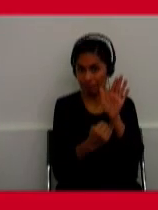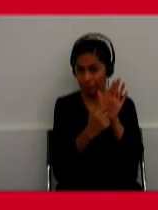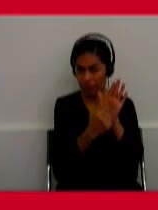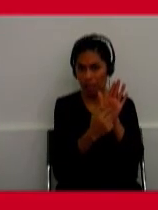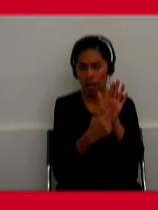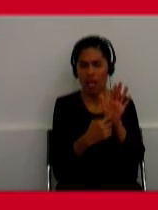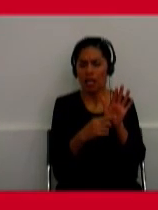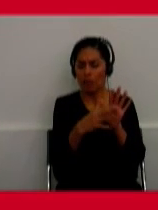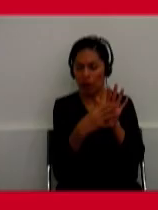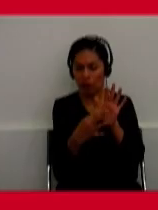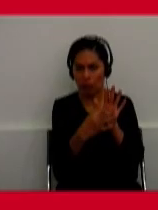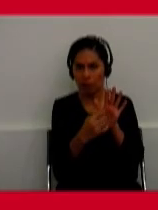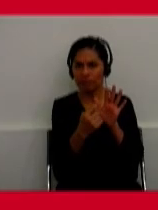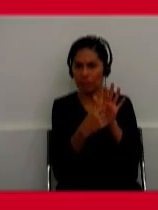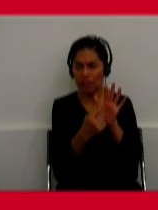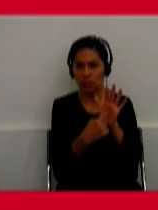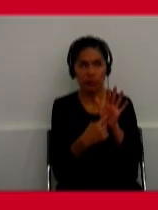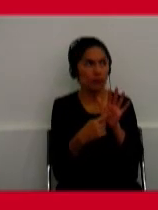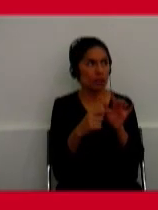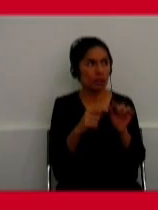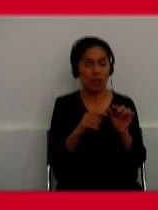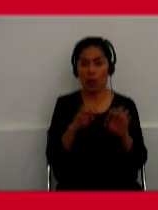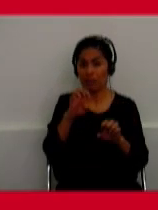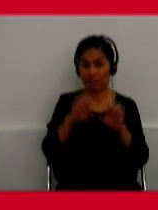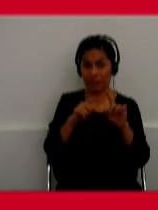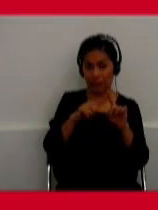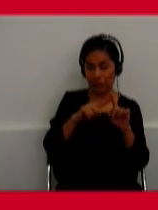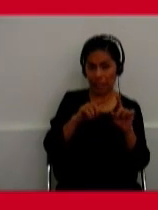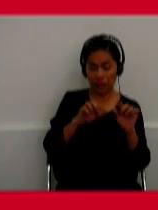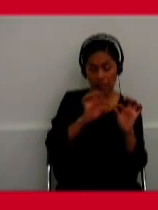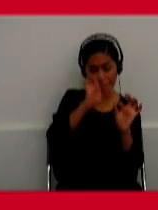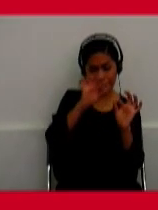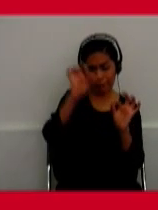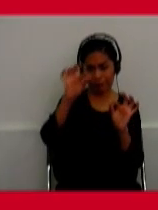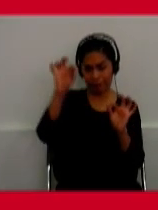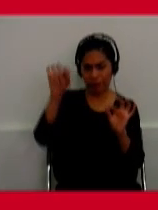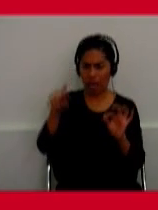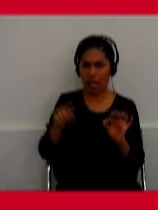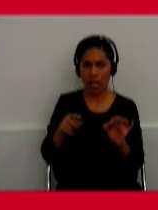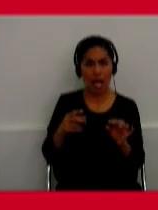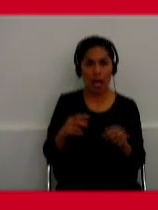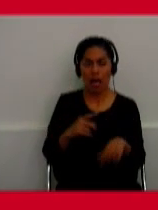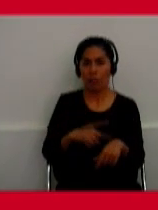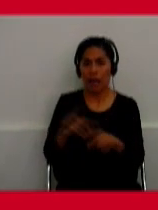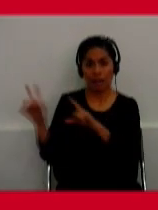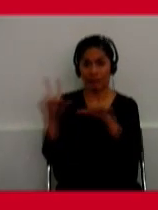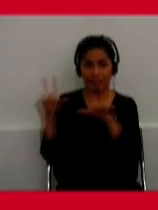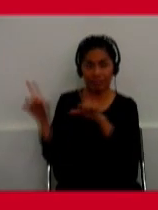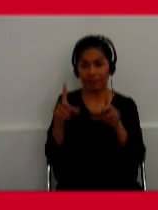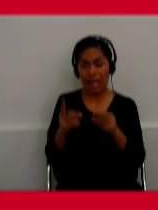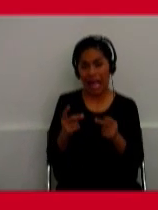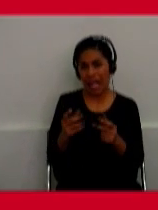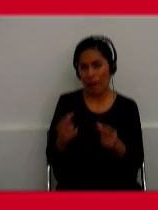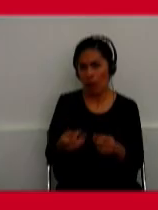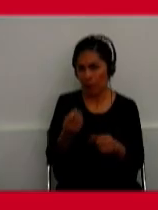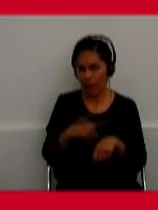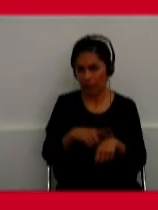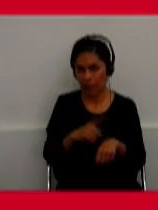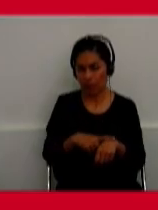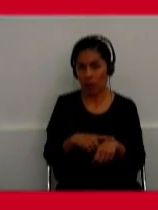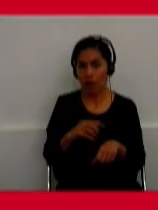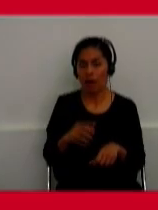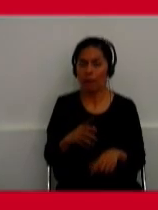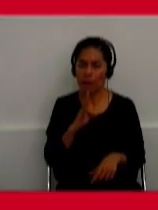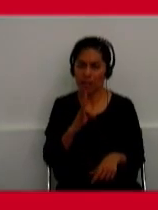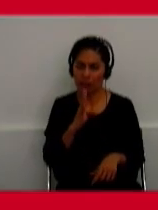obtiene cada punto en las gráficas. La voy a pasar rápidamente por el tiempo y vamos a hablar un poco de